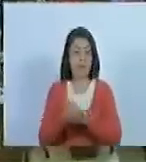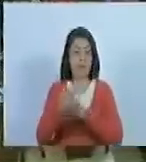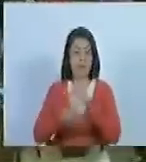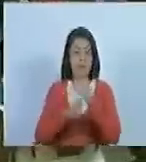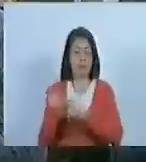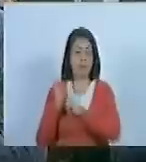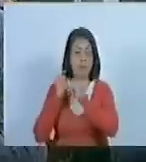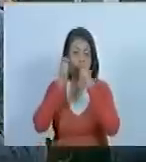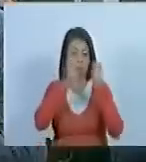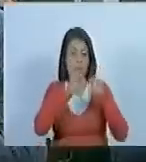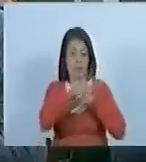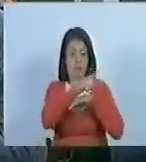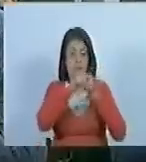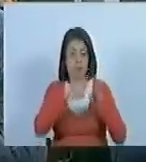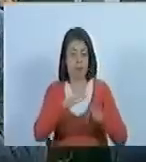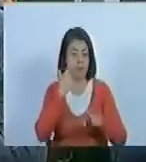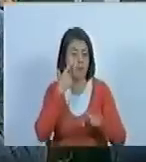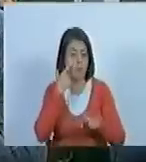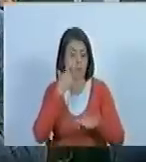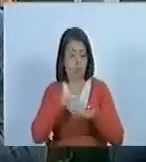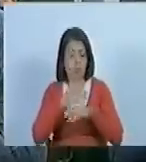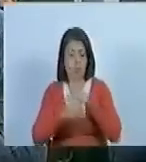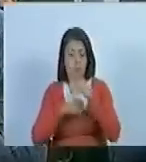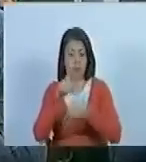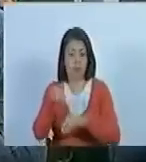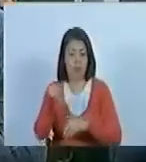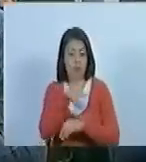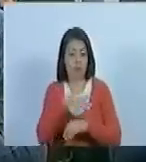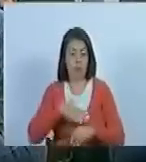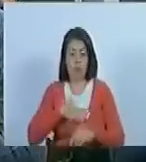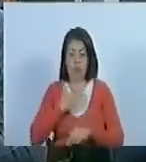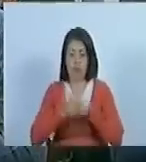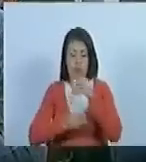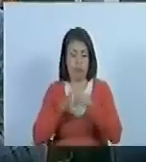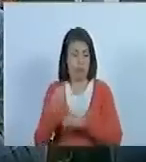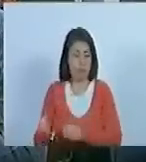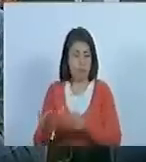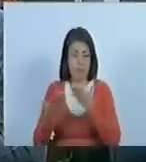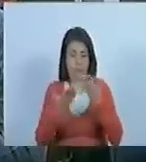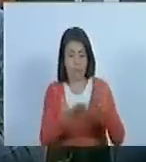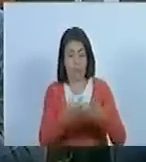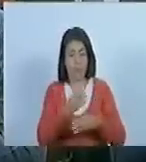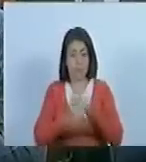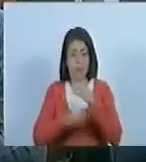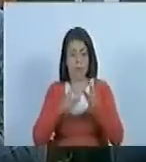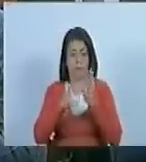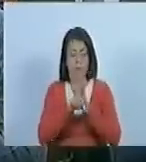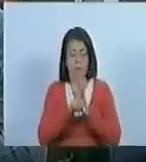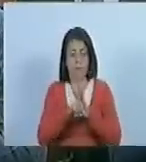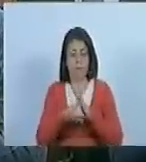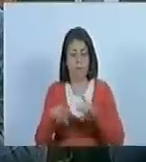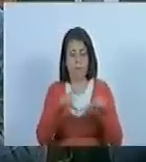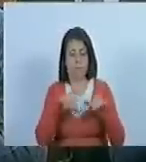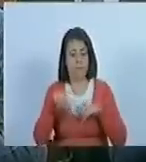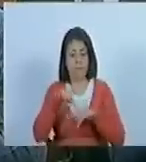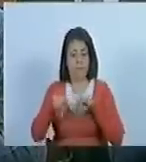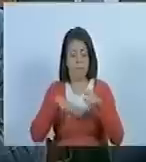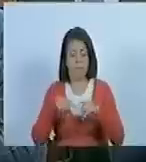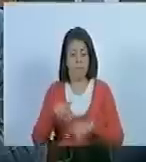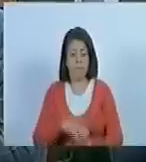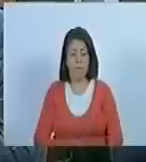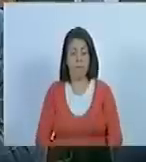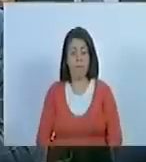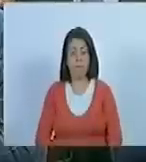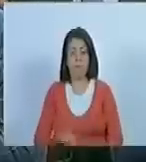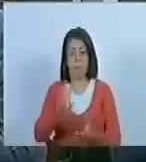Ejecutivo Nacional que están pendientes por dictarse, y sin ello no es posible llevarse adelante la ejecución de la ley de zonas económicas especiales. Es